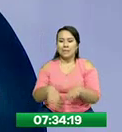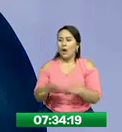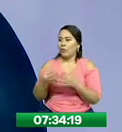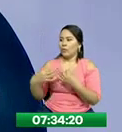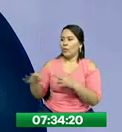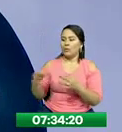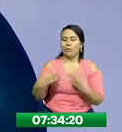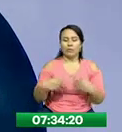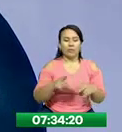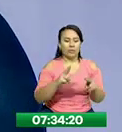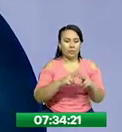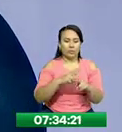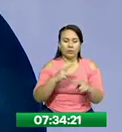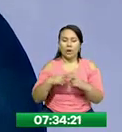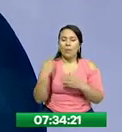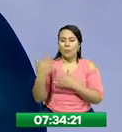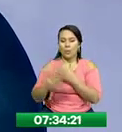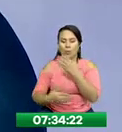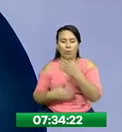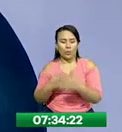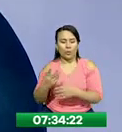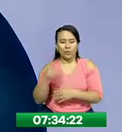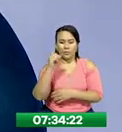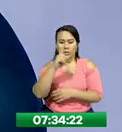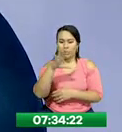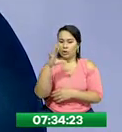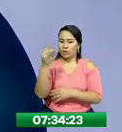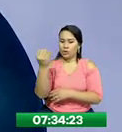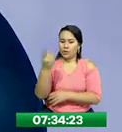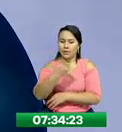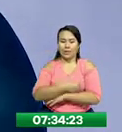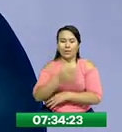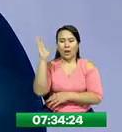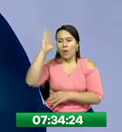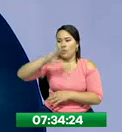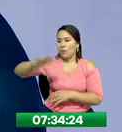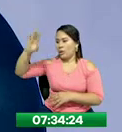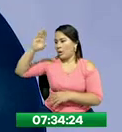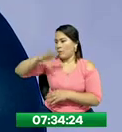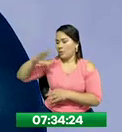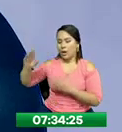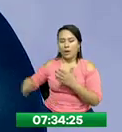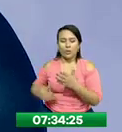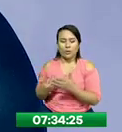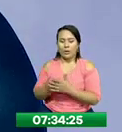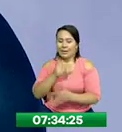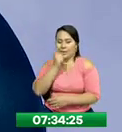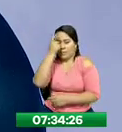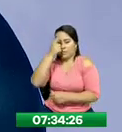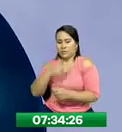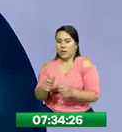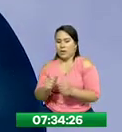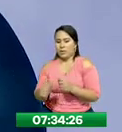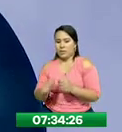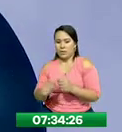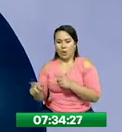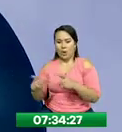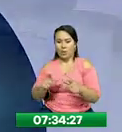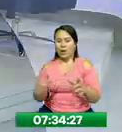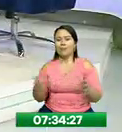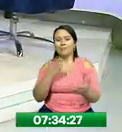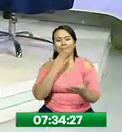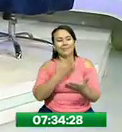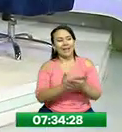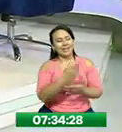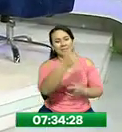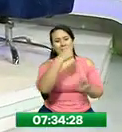vamos a utilizar salimos a un roadshow de 180 días en búsqueda de quien ya sería el administrador temporal de CNT. Gracias por